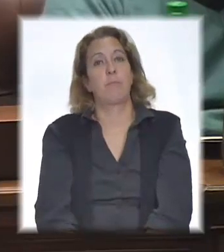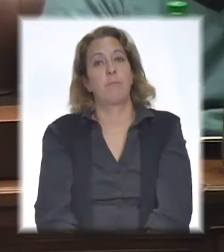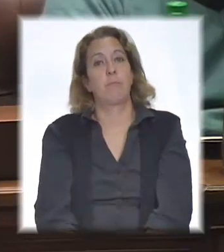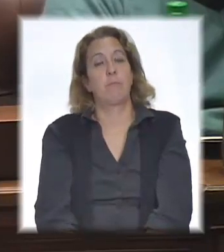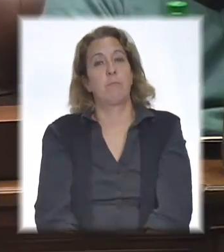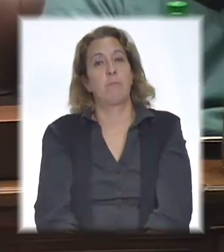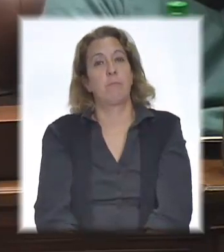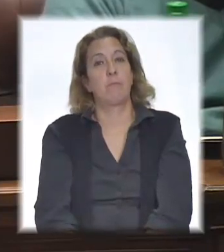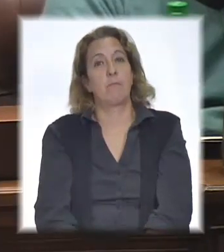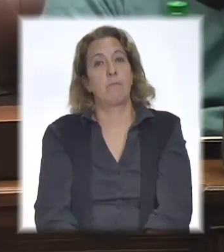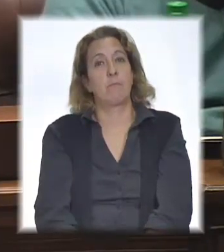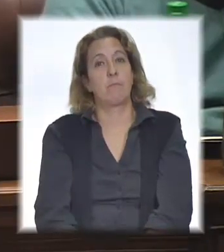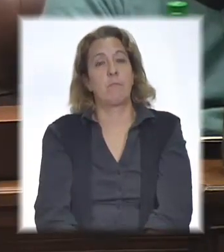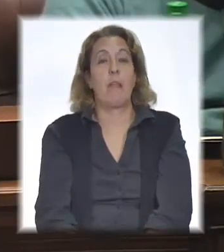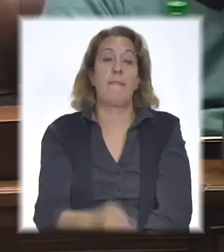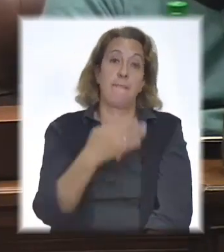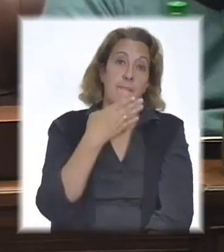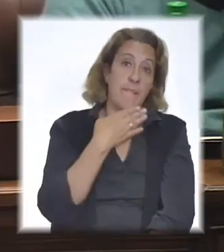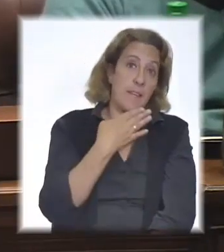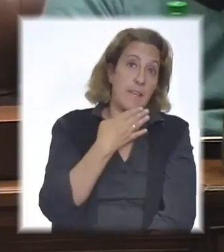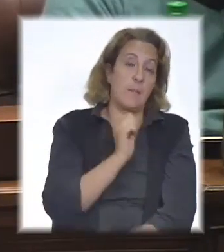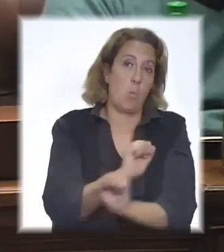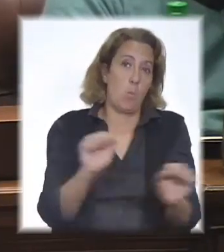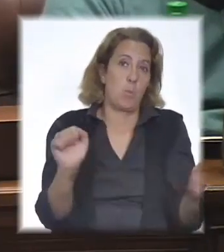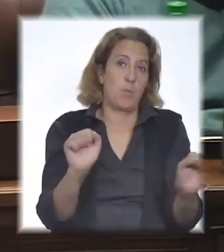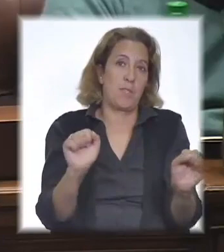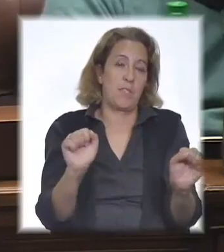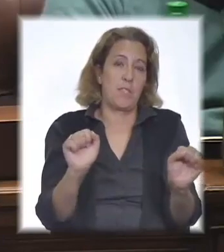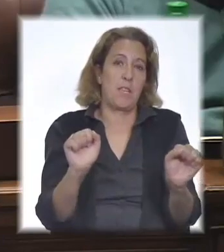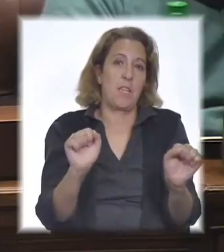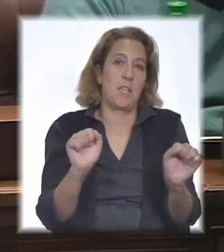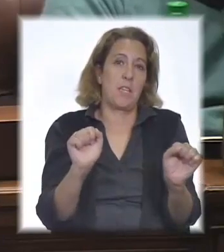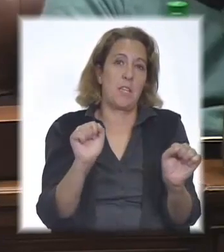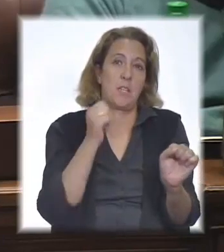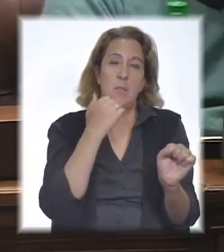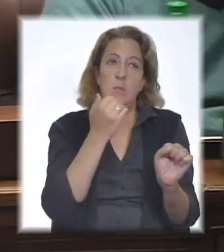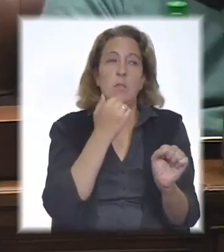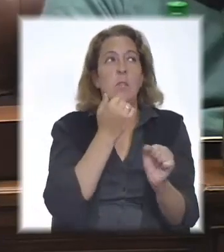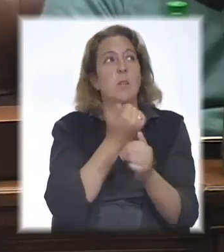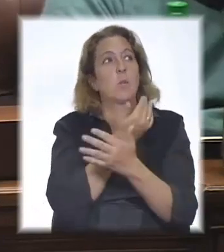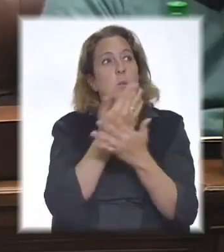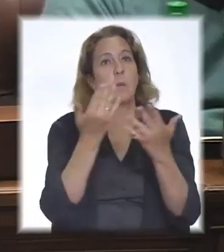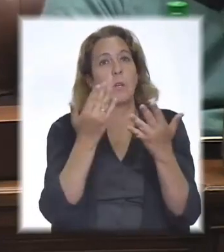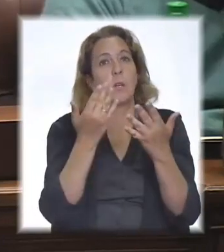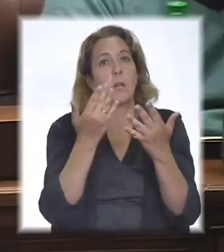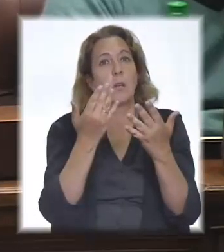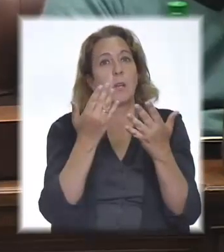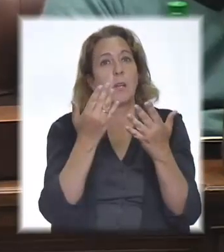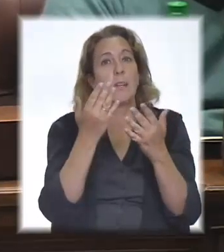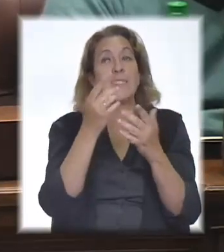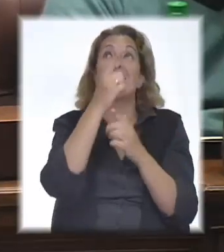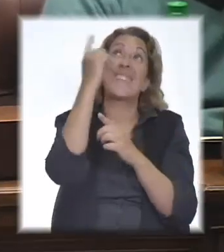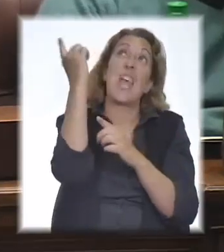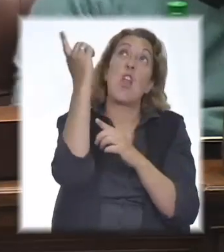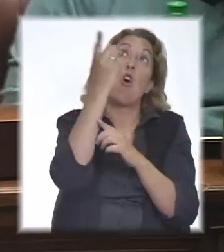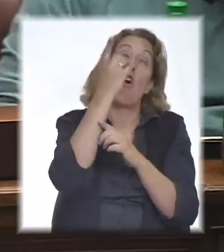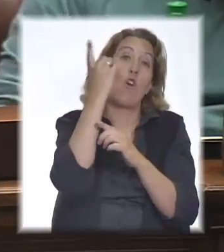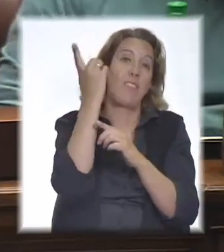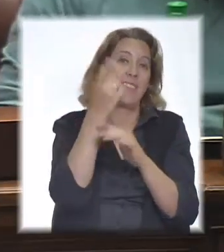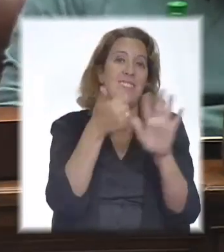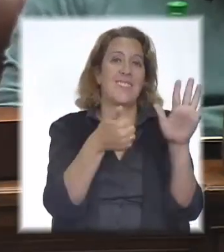en el caso de de benedetti quizás quizás no lo sé una de las más representativas cielo del 69